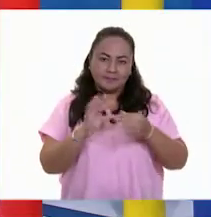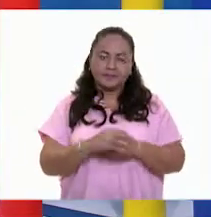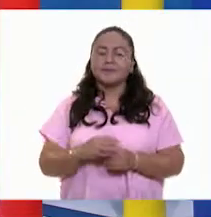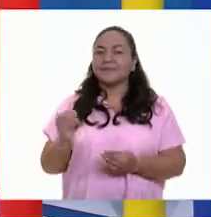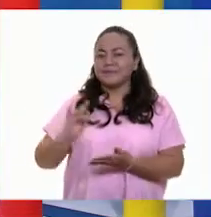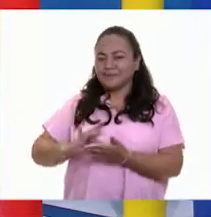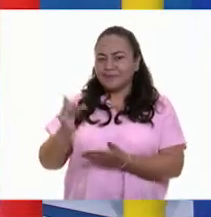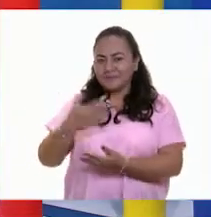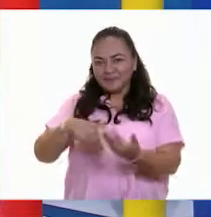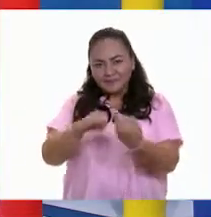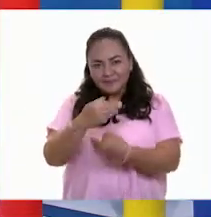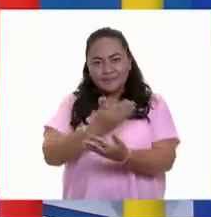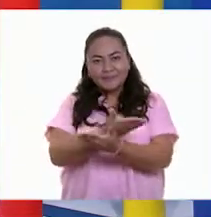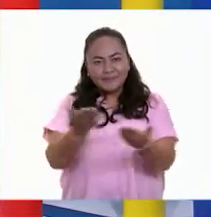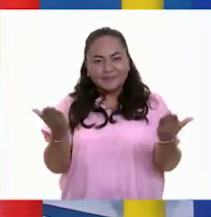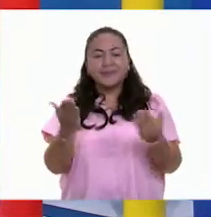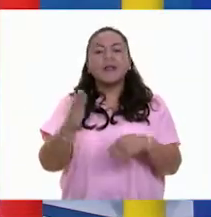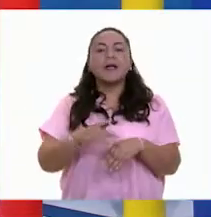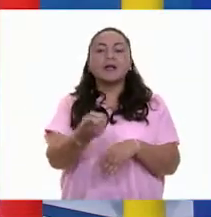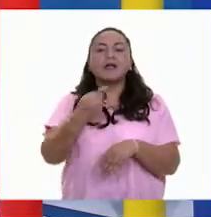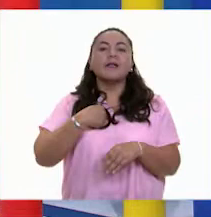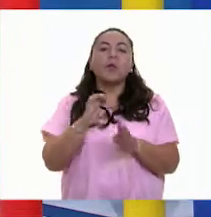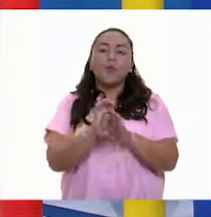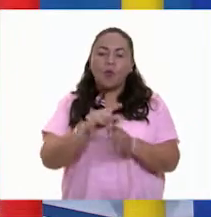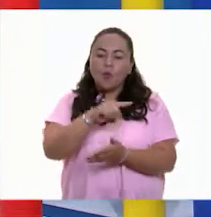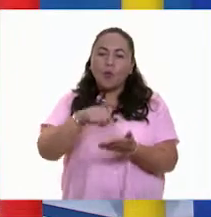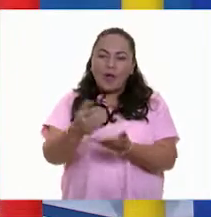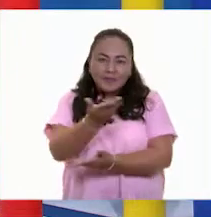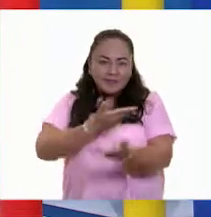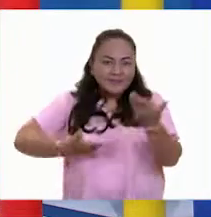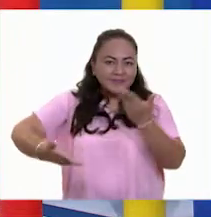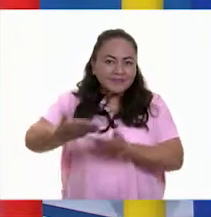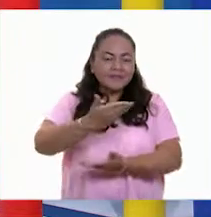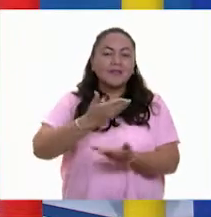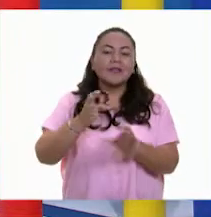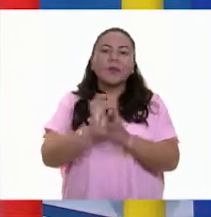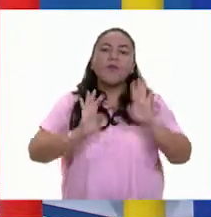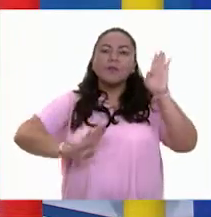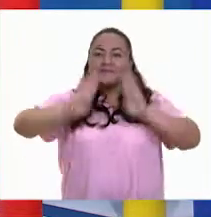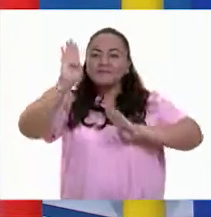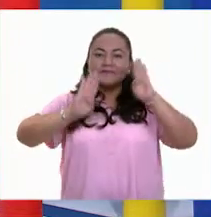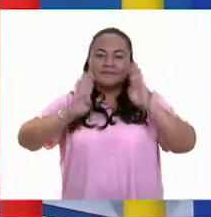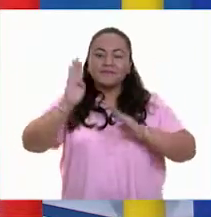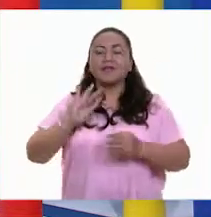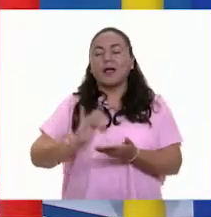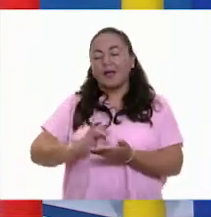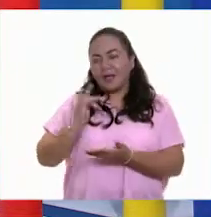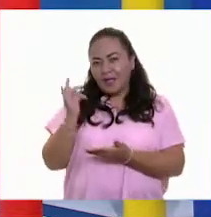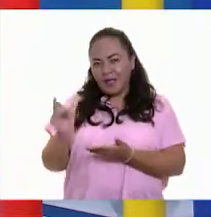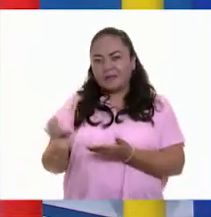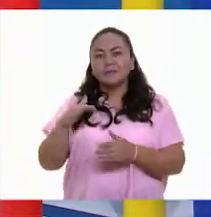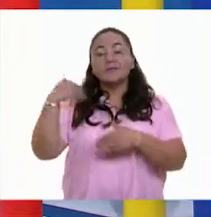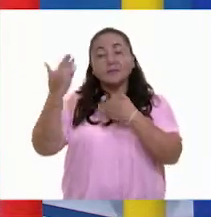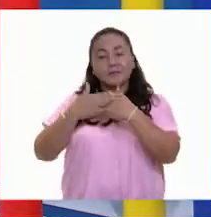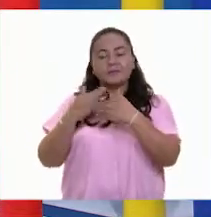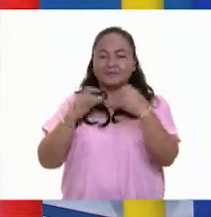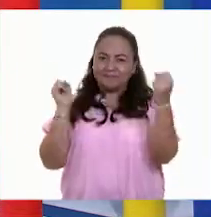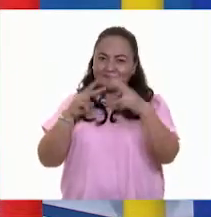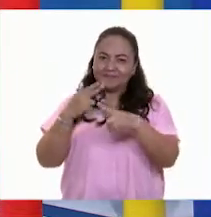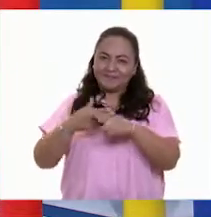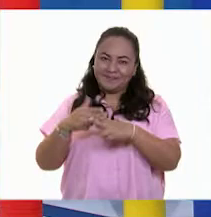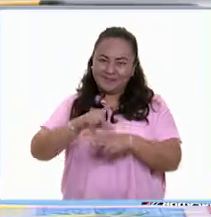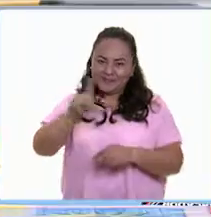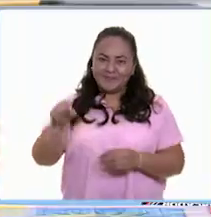Muchas gracias a ustedes por compartir este espacio y participar activamente en la clase. Así que nos vemos en la próxima ocasión. ¡Hasta